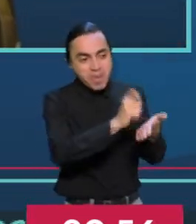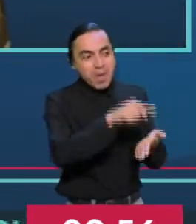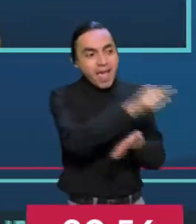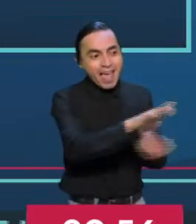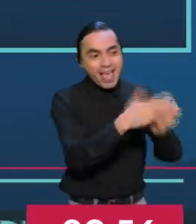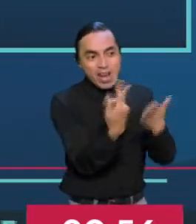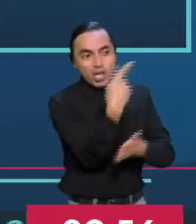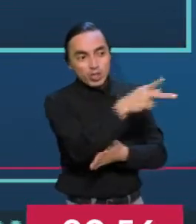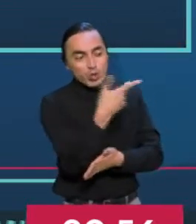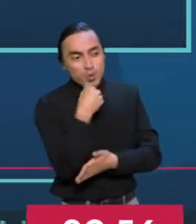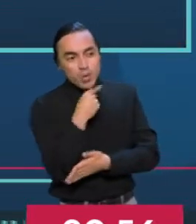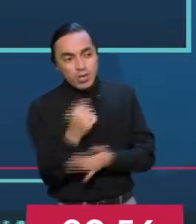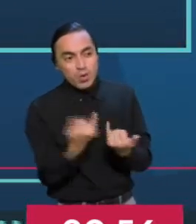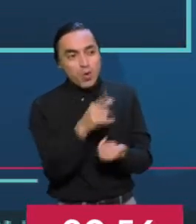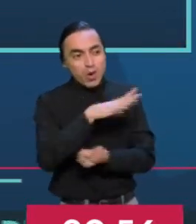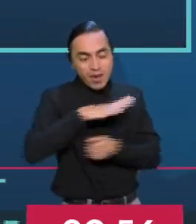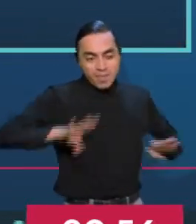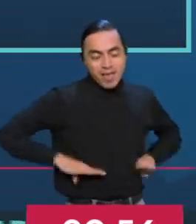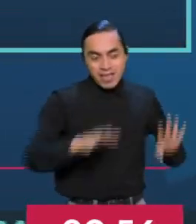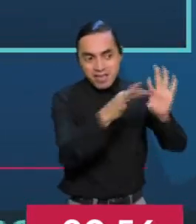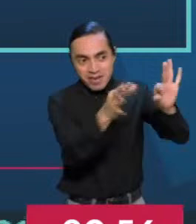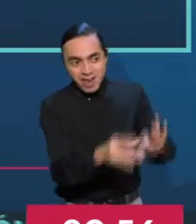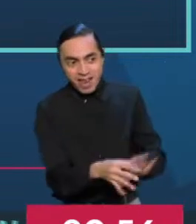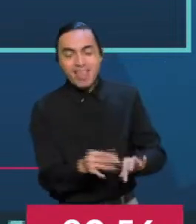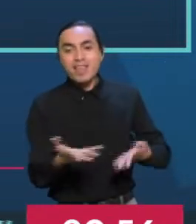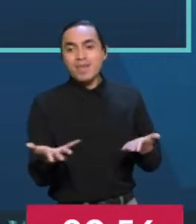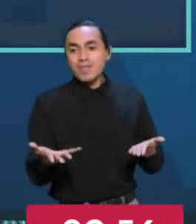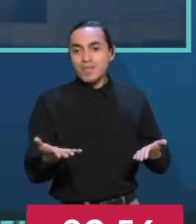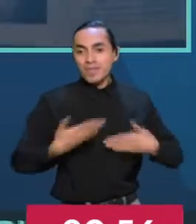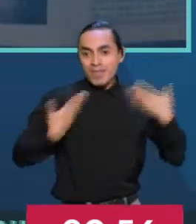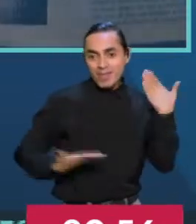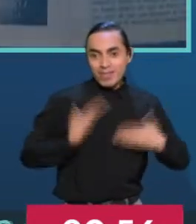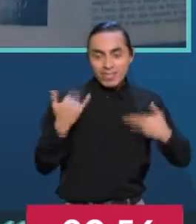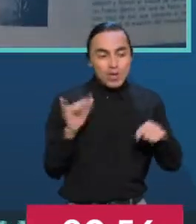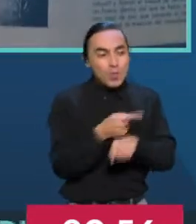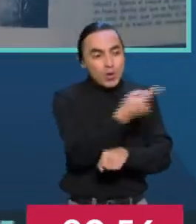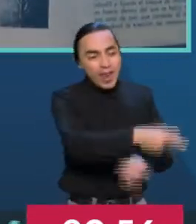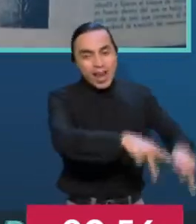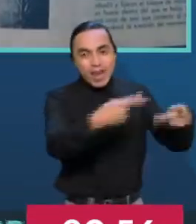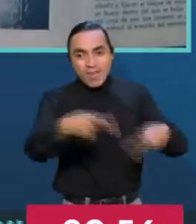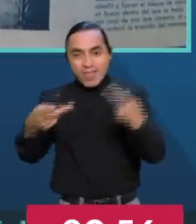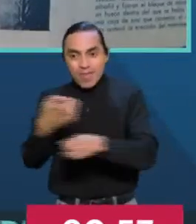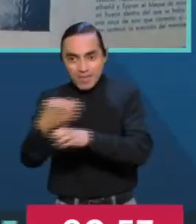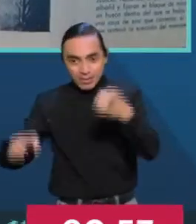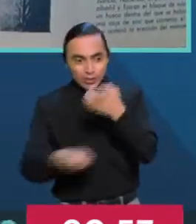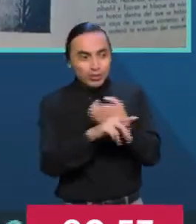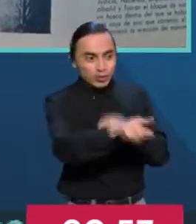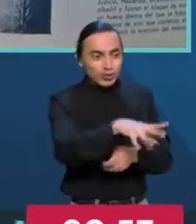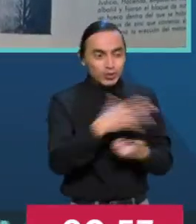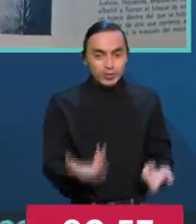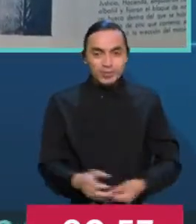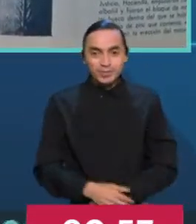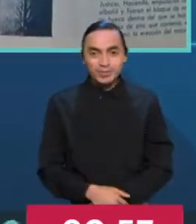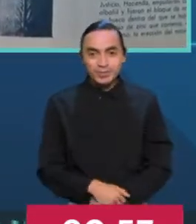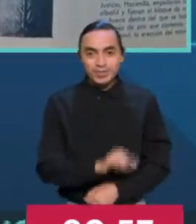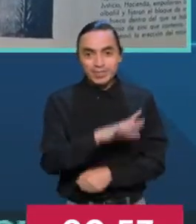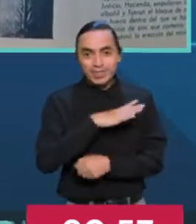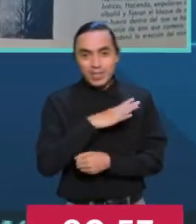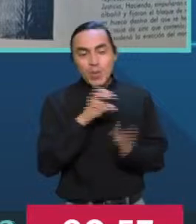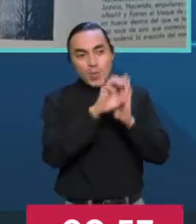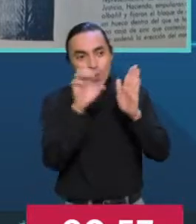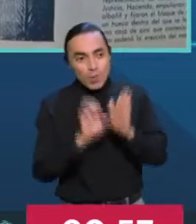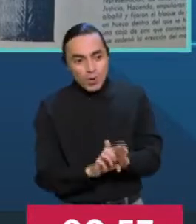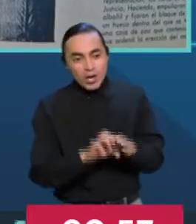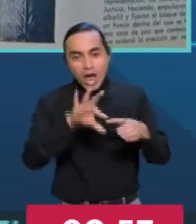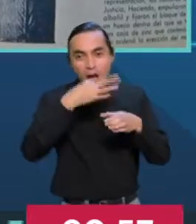y la forma en la que lo retrata es muy divertida porque habla de la vendimia que hay en antes de este paseo, ¿no? Que es los chicharrones,